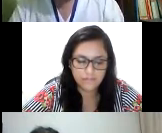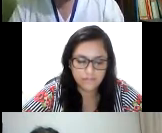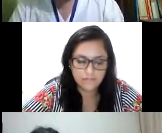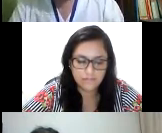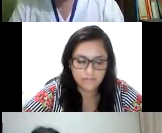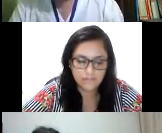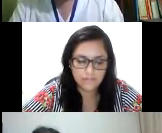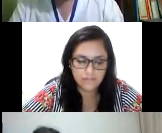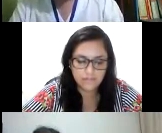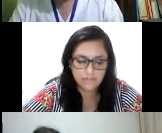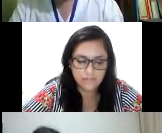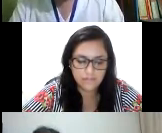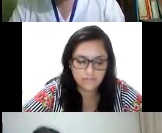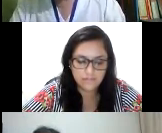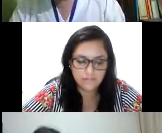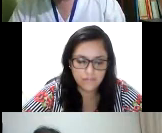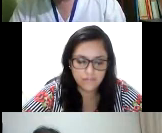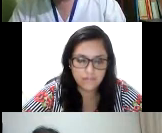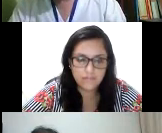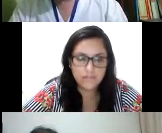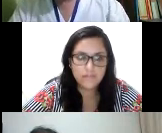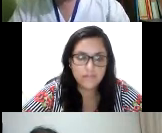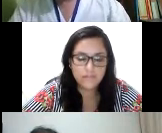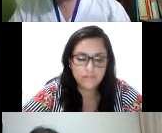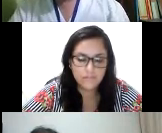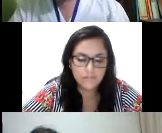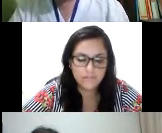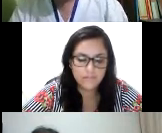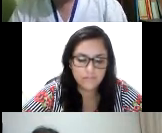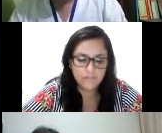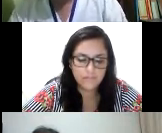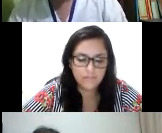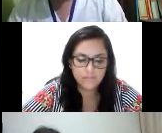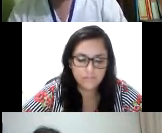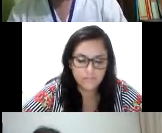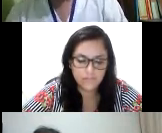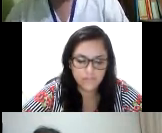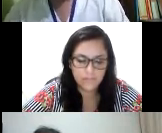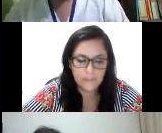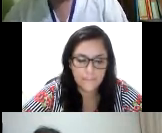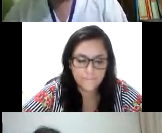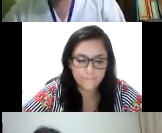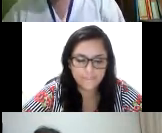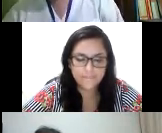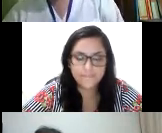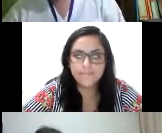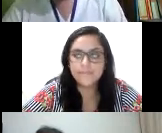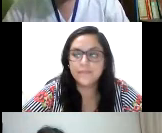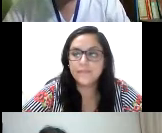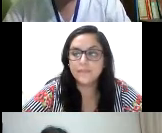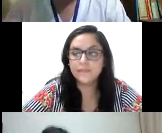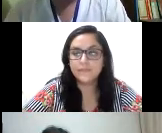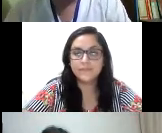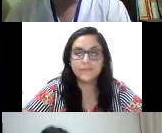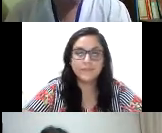Inhalando, expirando. Y por último, acá un poco lo que es la parte del tape muscular que se puede trabajar para mejorar la contracción de los